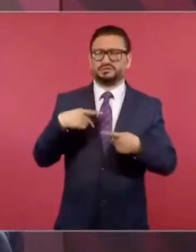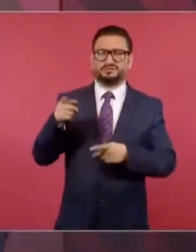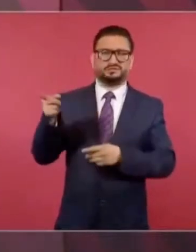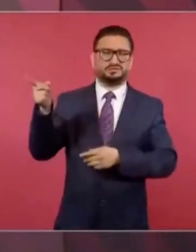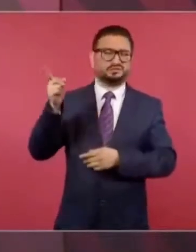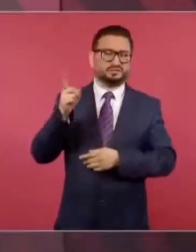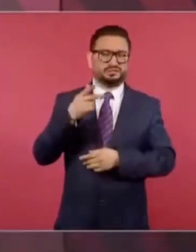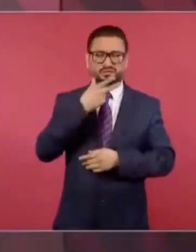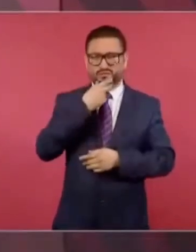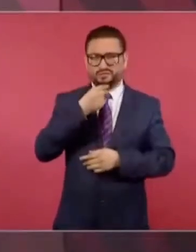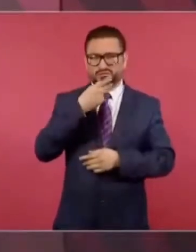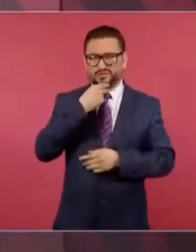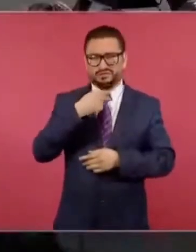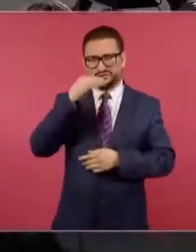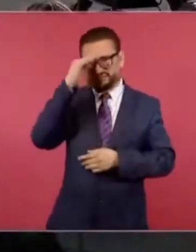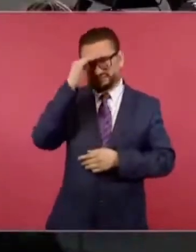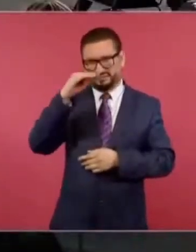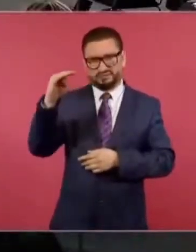señor